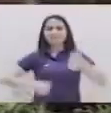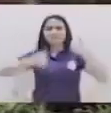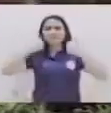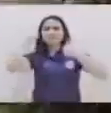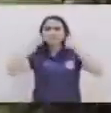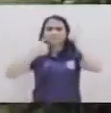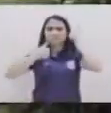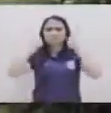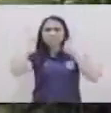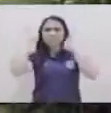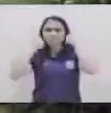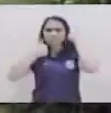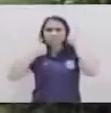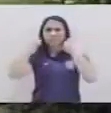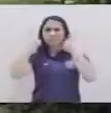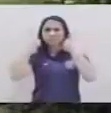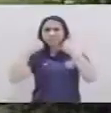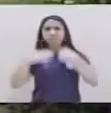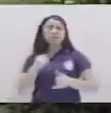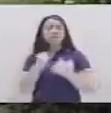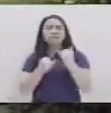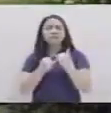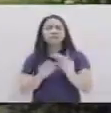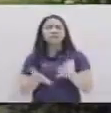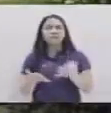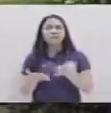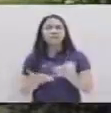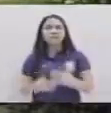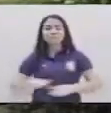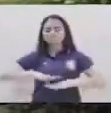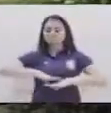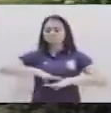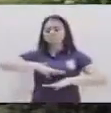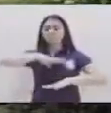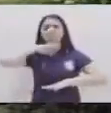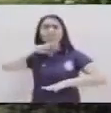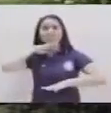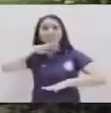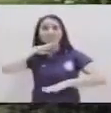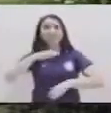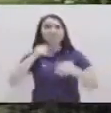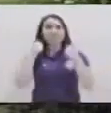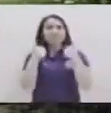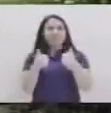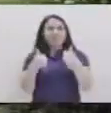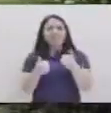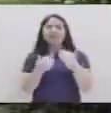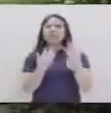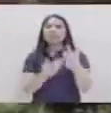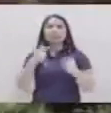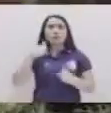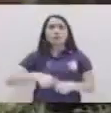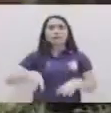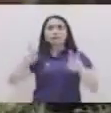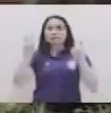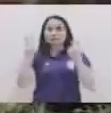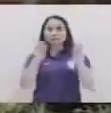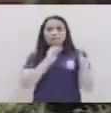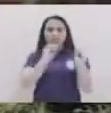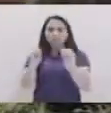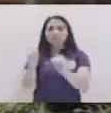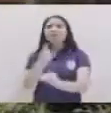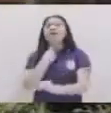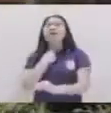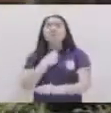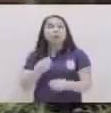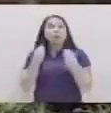duda y para terminar, estoy lleno. Espero les haya servido esta cápsula de lengua de señas con más